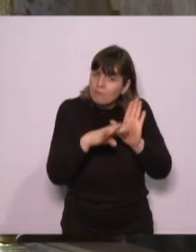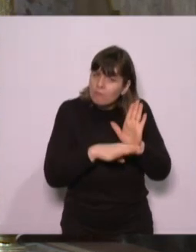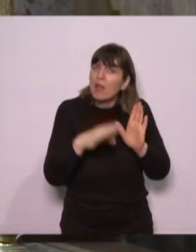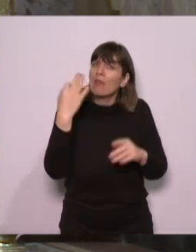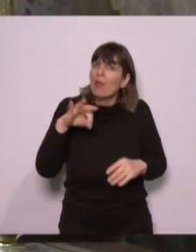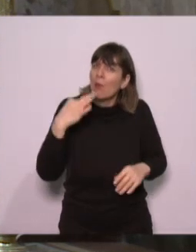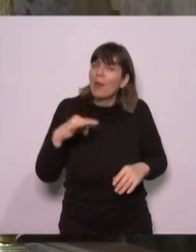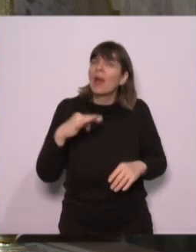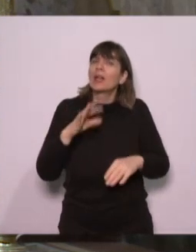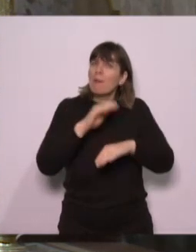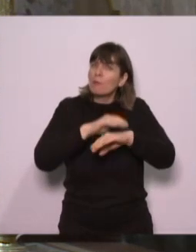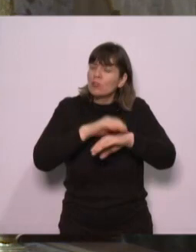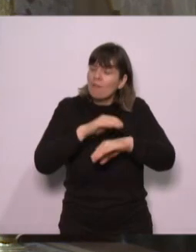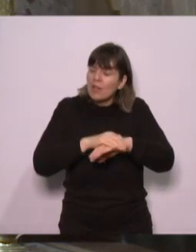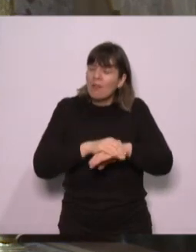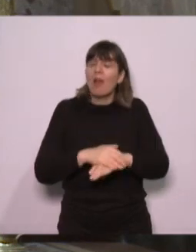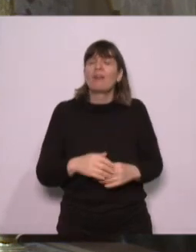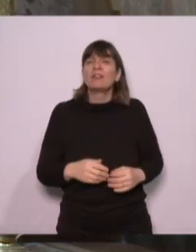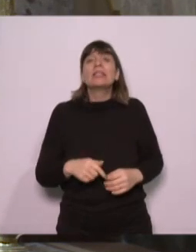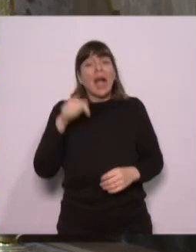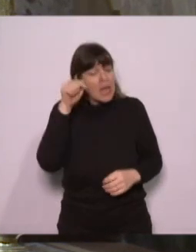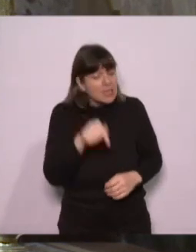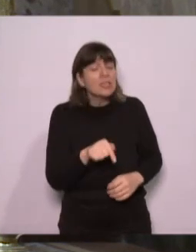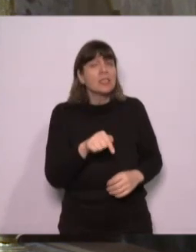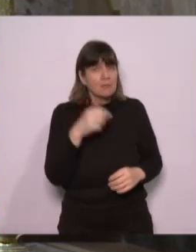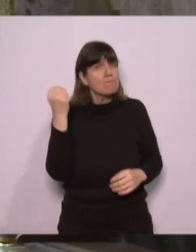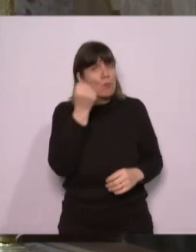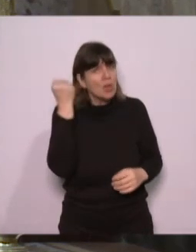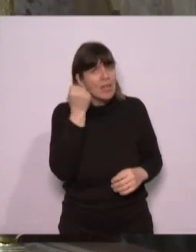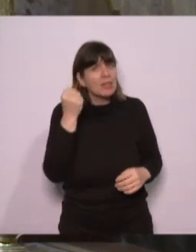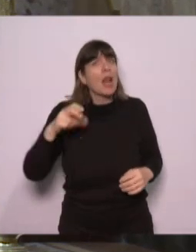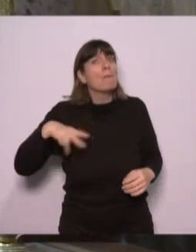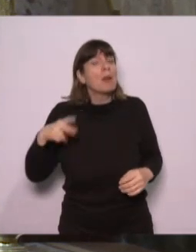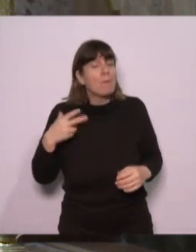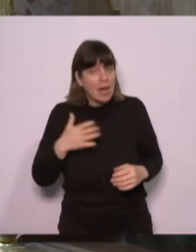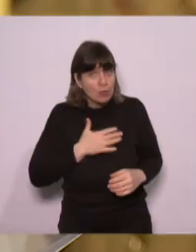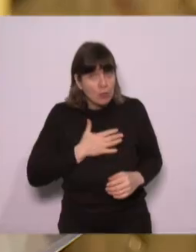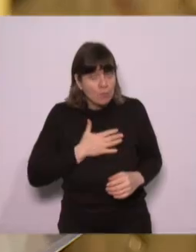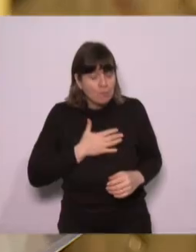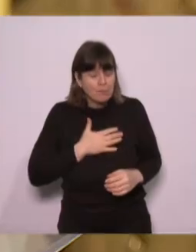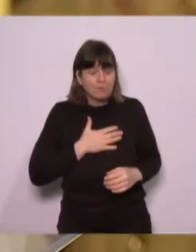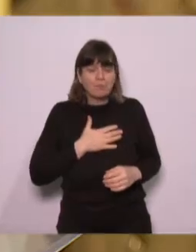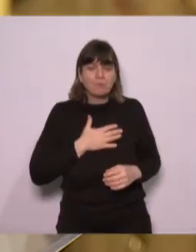de la sociedad. Allí se juega la preparación.